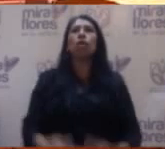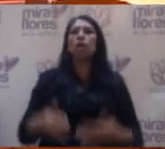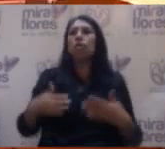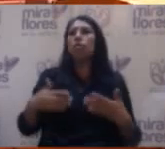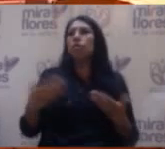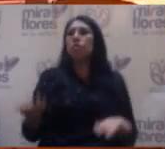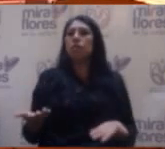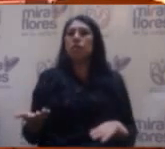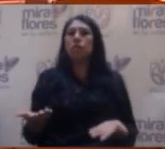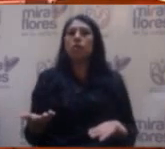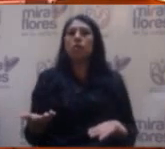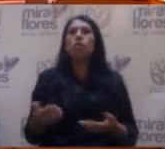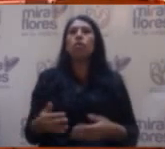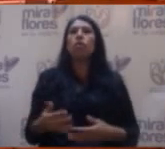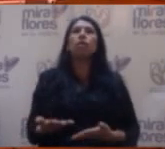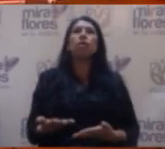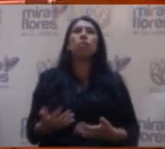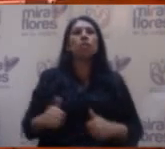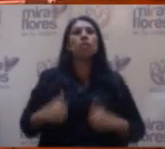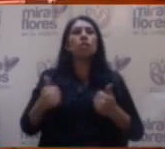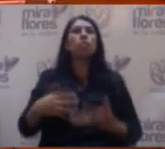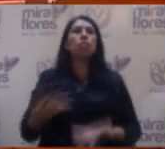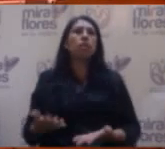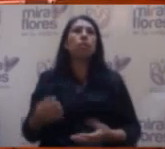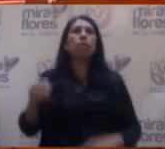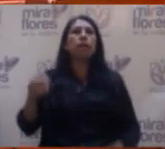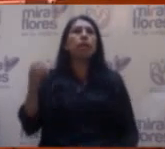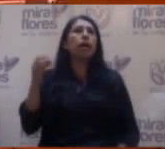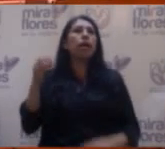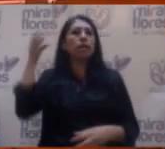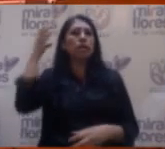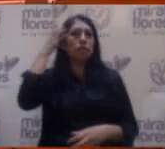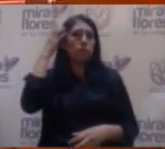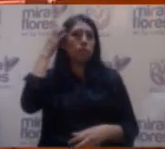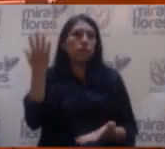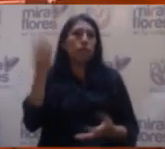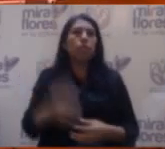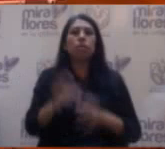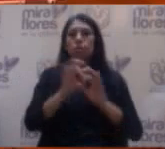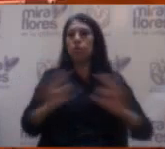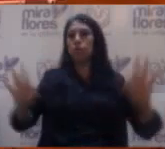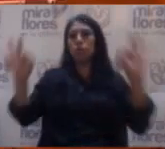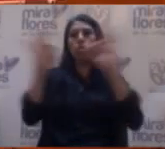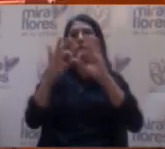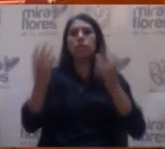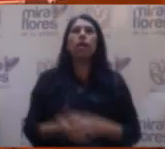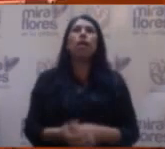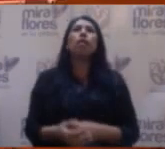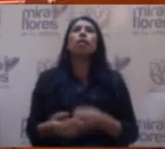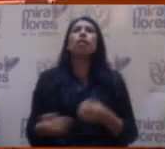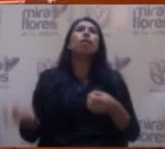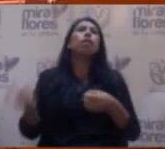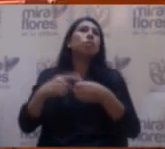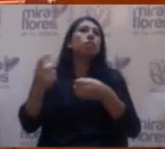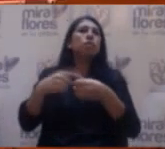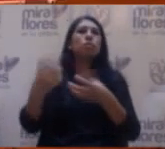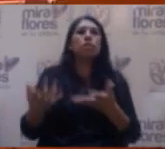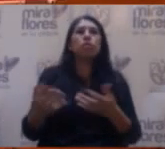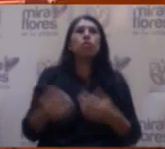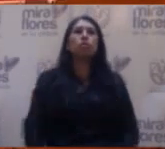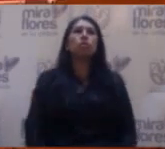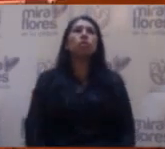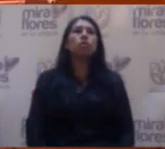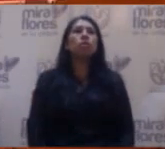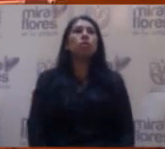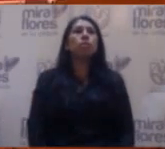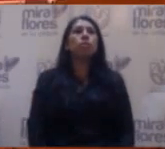vida en el distrito. Un tema de importancia es que en la participación en la que se tuvo